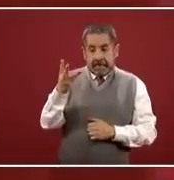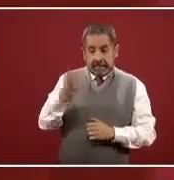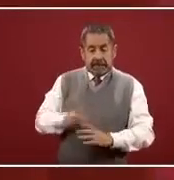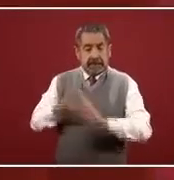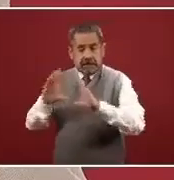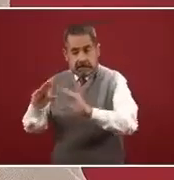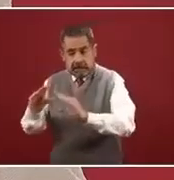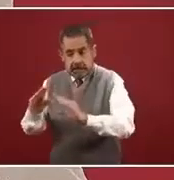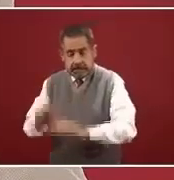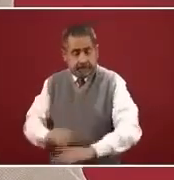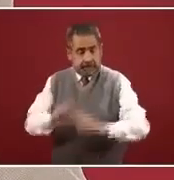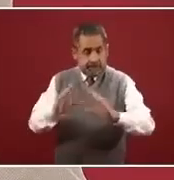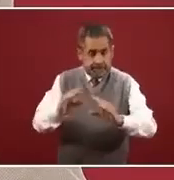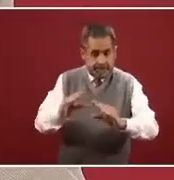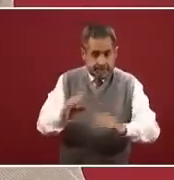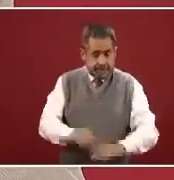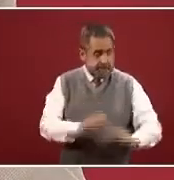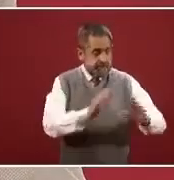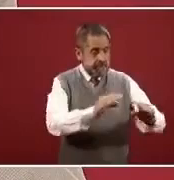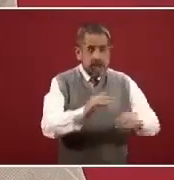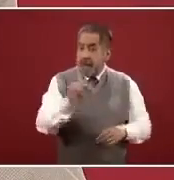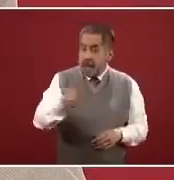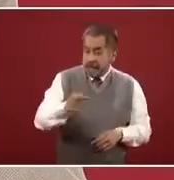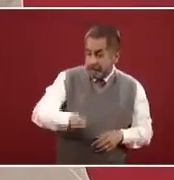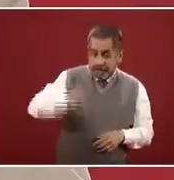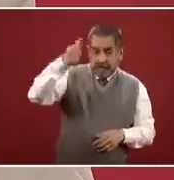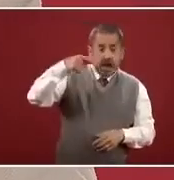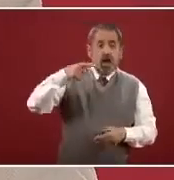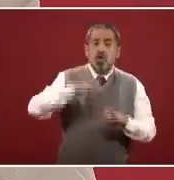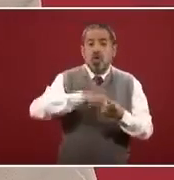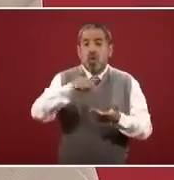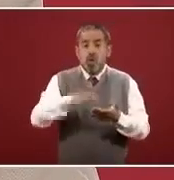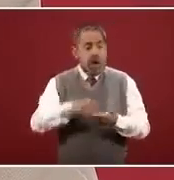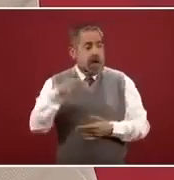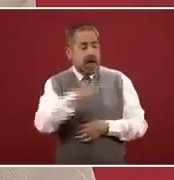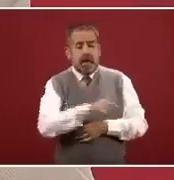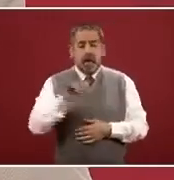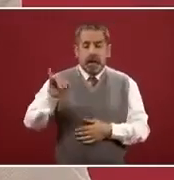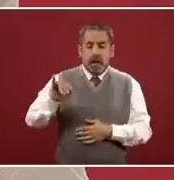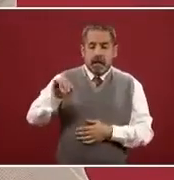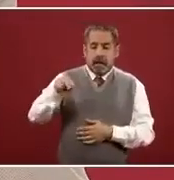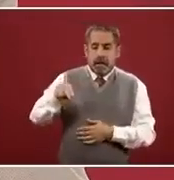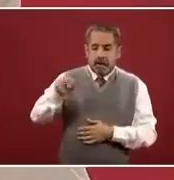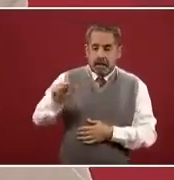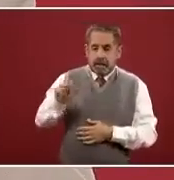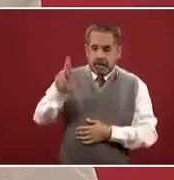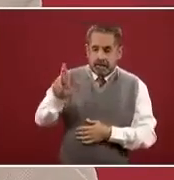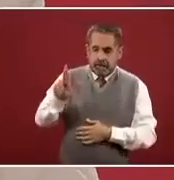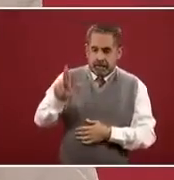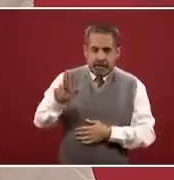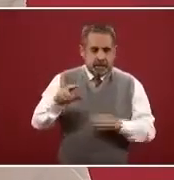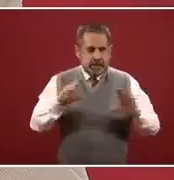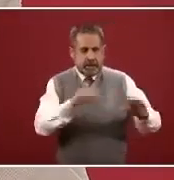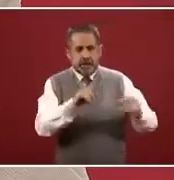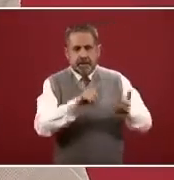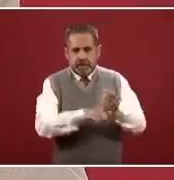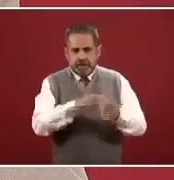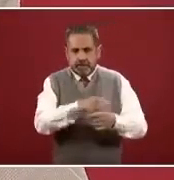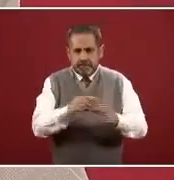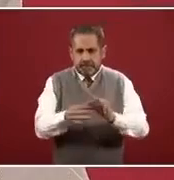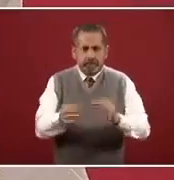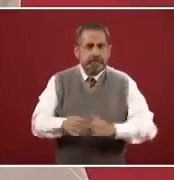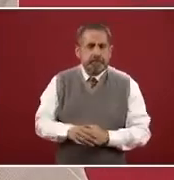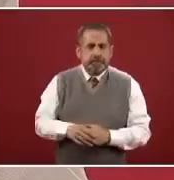de hecho la primera de ellas fue en el INER, ¿sí? Ok, en su momento hay que asegurarnos de que los capacitadores que se